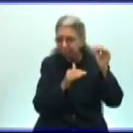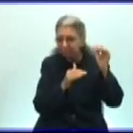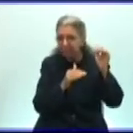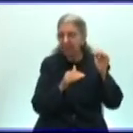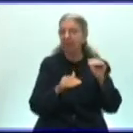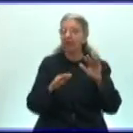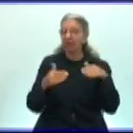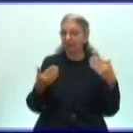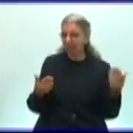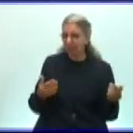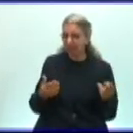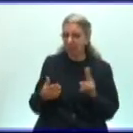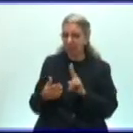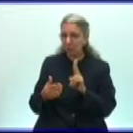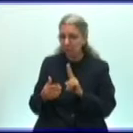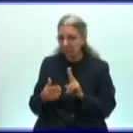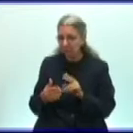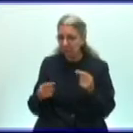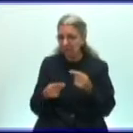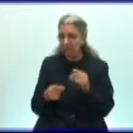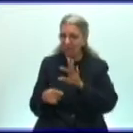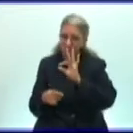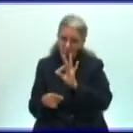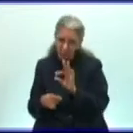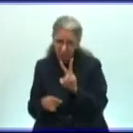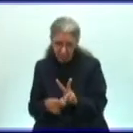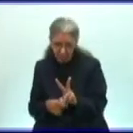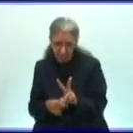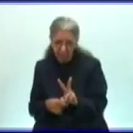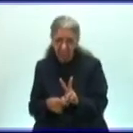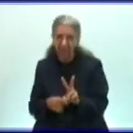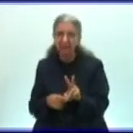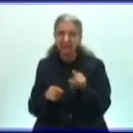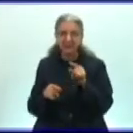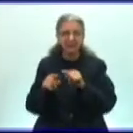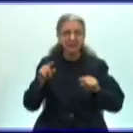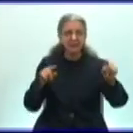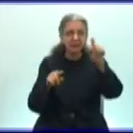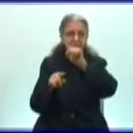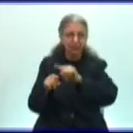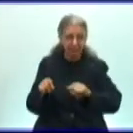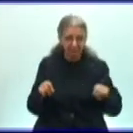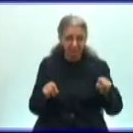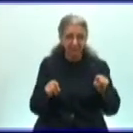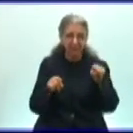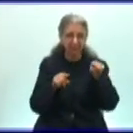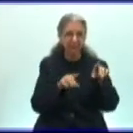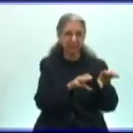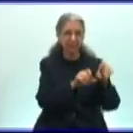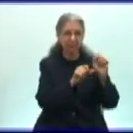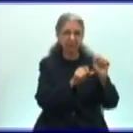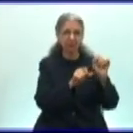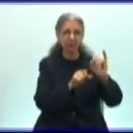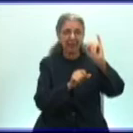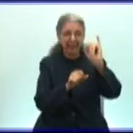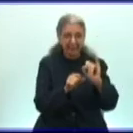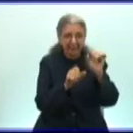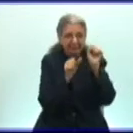suministramos una tensión de 8 volts a el circuito y obtenemos un valor de intensidad